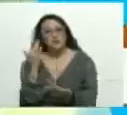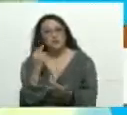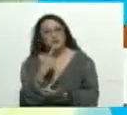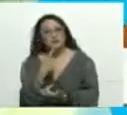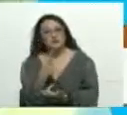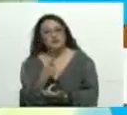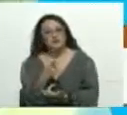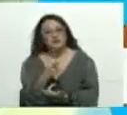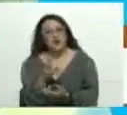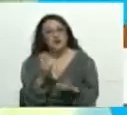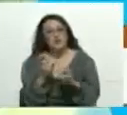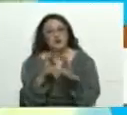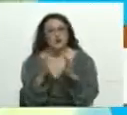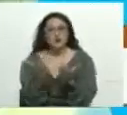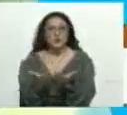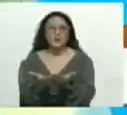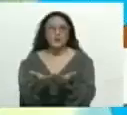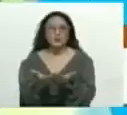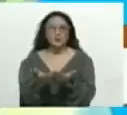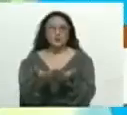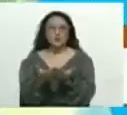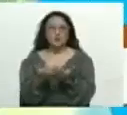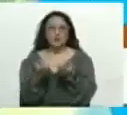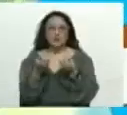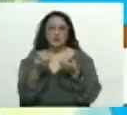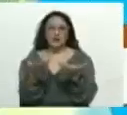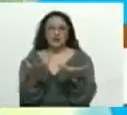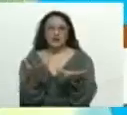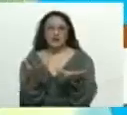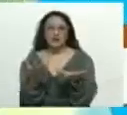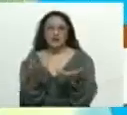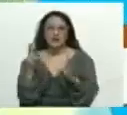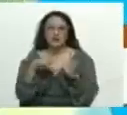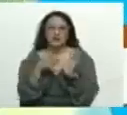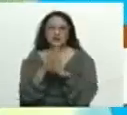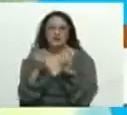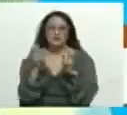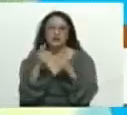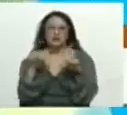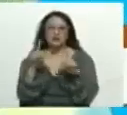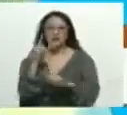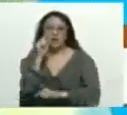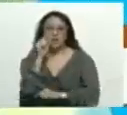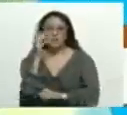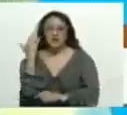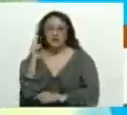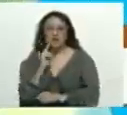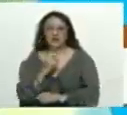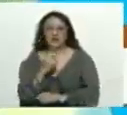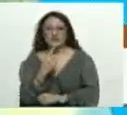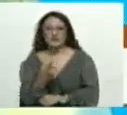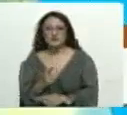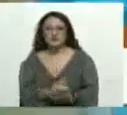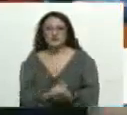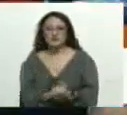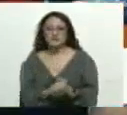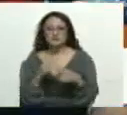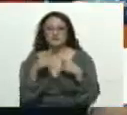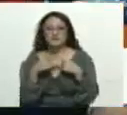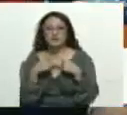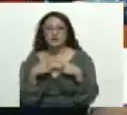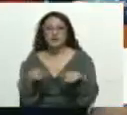le toca al Nuevo Mundo darle lecciones al Viejo Mundo sobre la libertad del hombre decía Bolívar En aquel momento otro